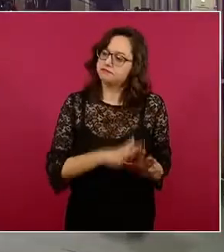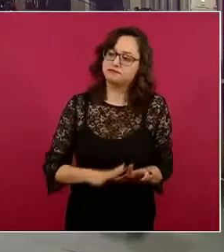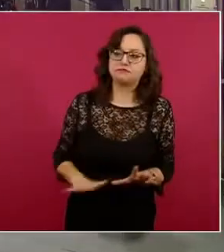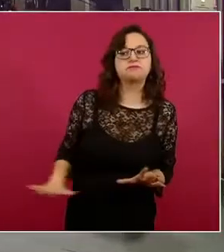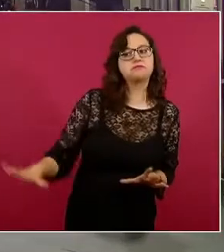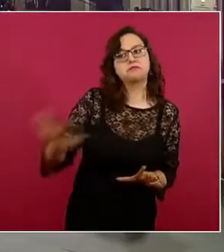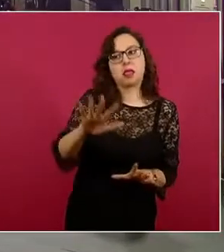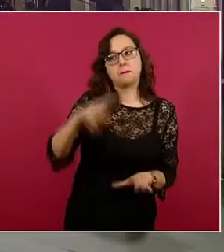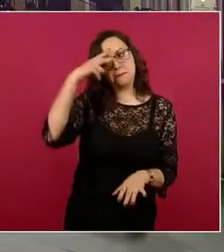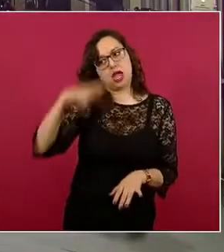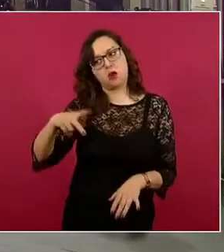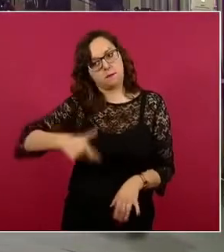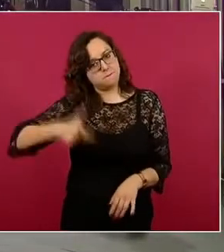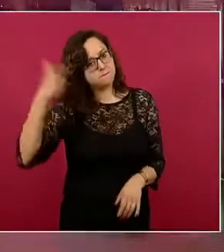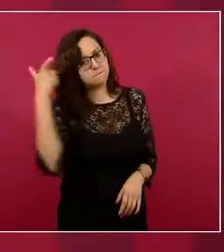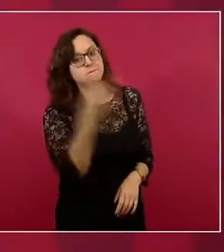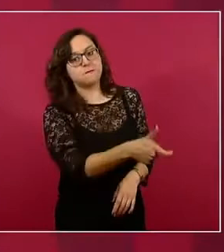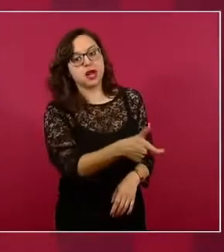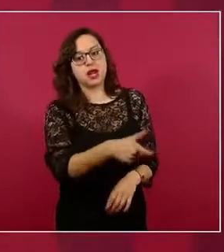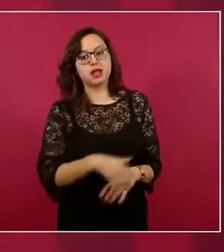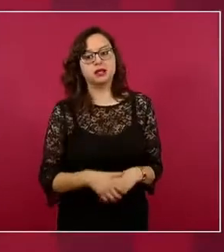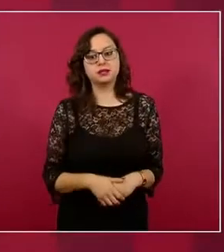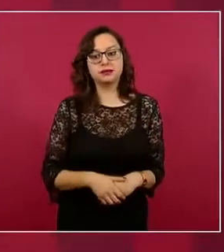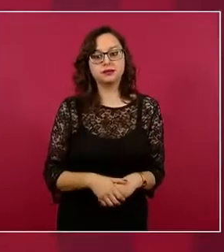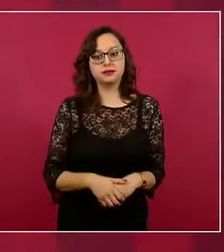deuda pues todavía